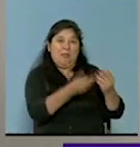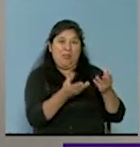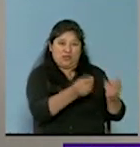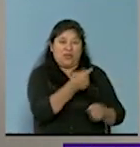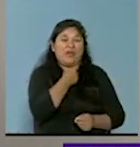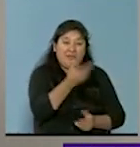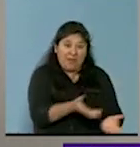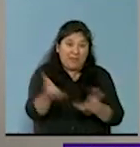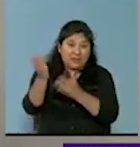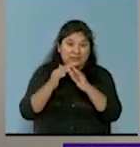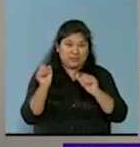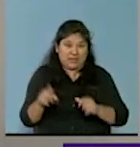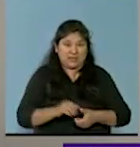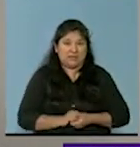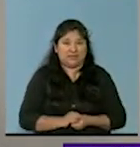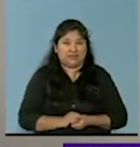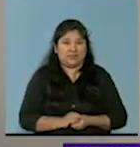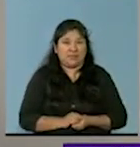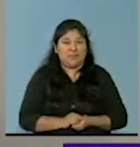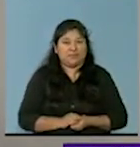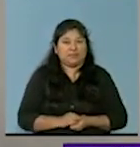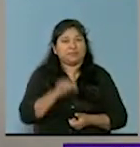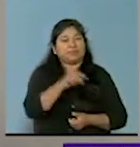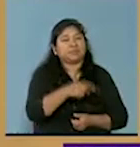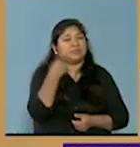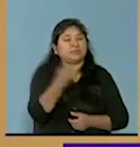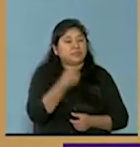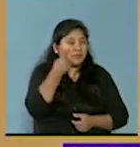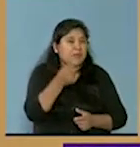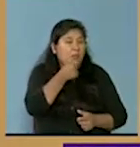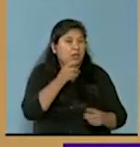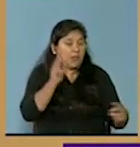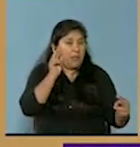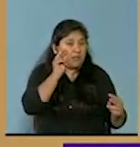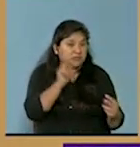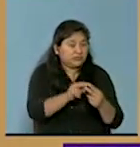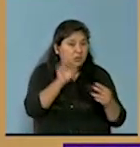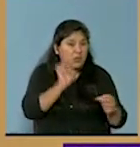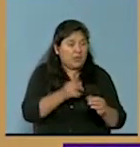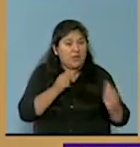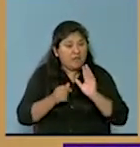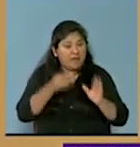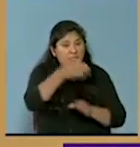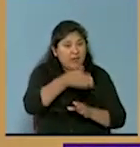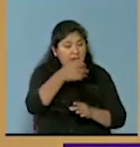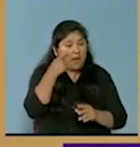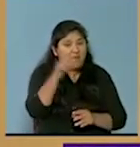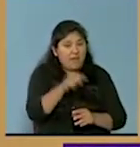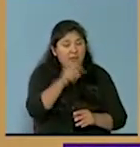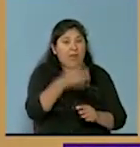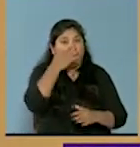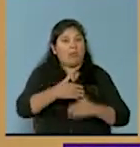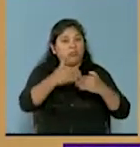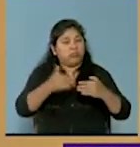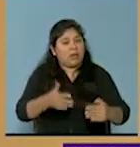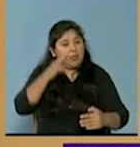en algún momento no lo ven como hacen un seguimiento generalmente cuando estamos en una situación de alerta sobre todo ahora el frío tenemos